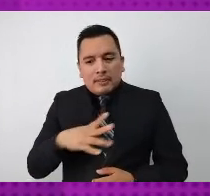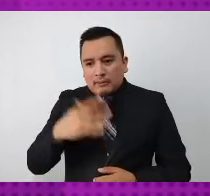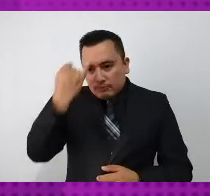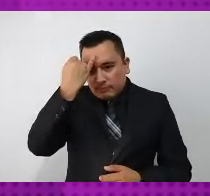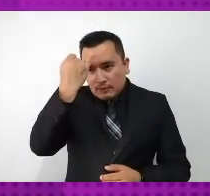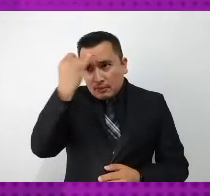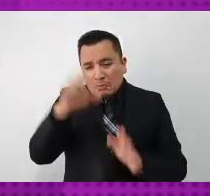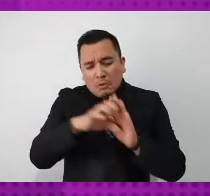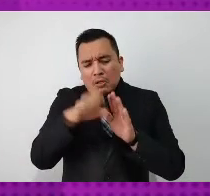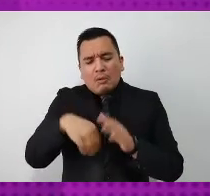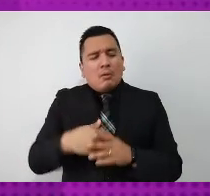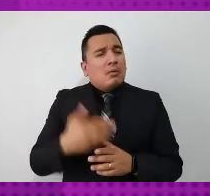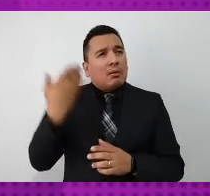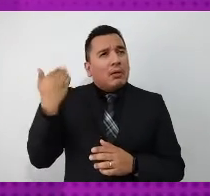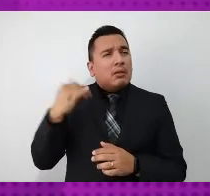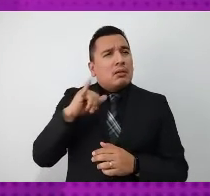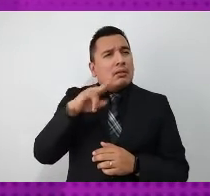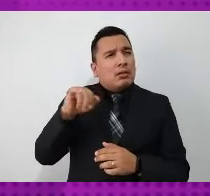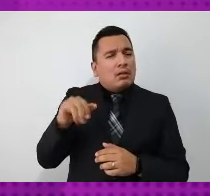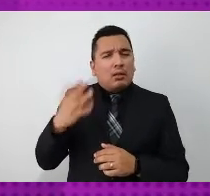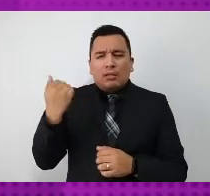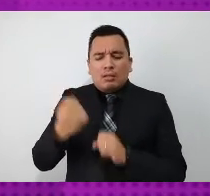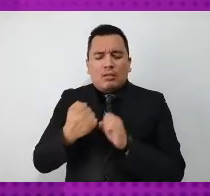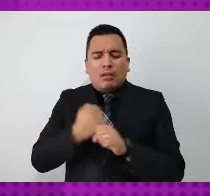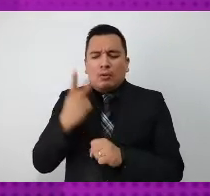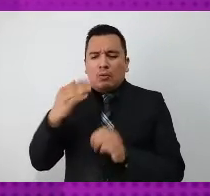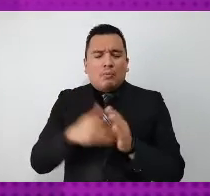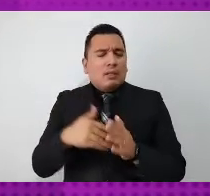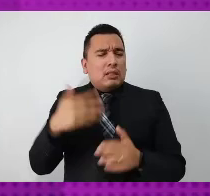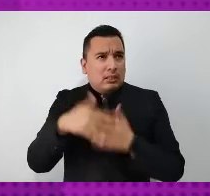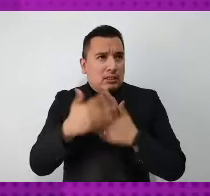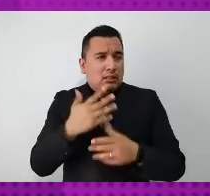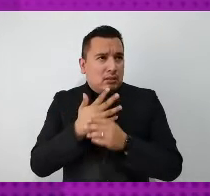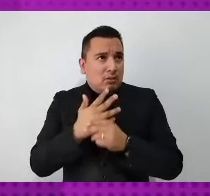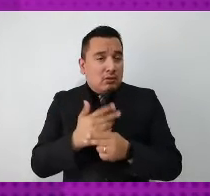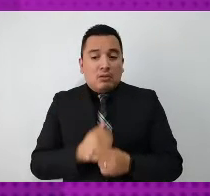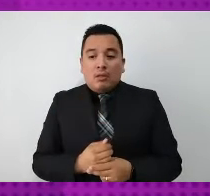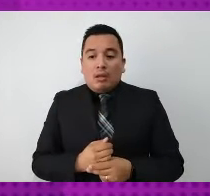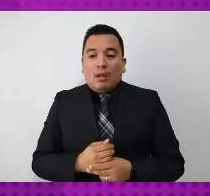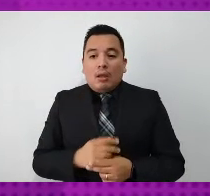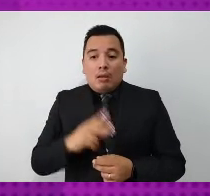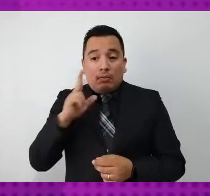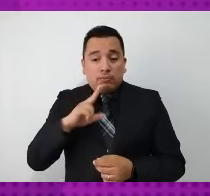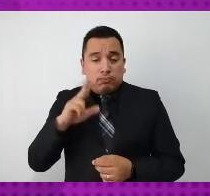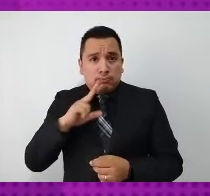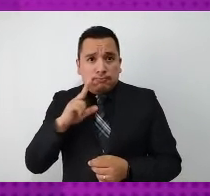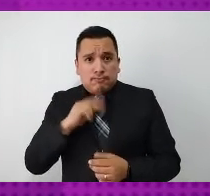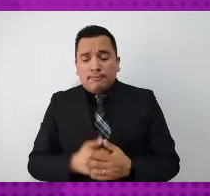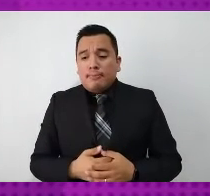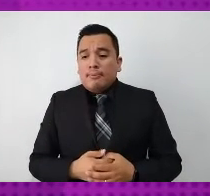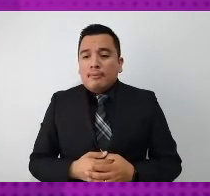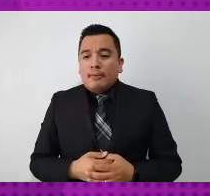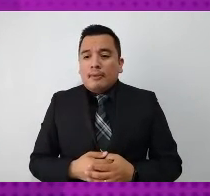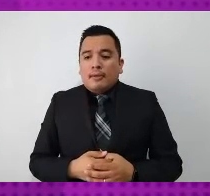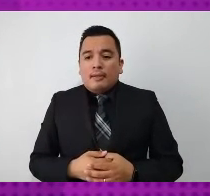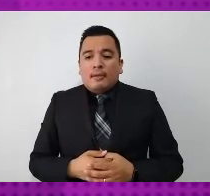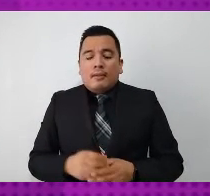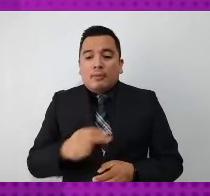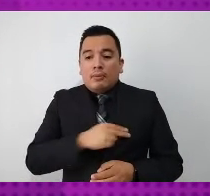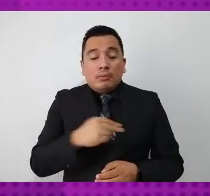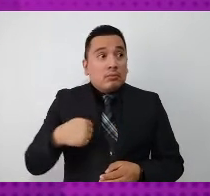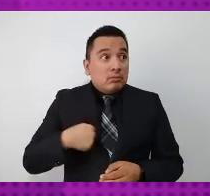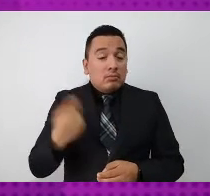nos pregunta nos decía oye pueden participar nos pueden ayudar para para poder este promover la participación